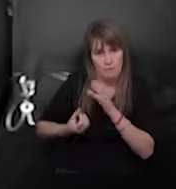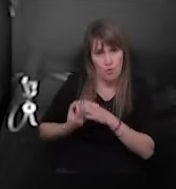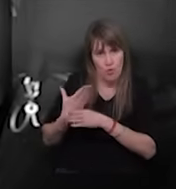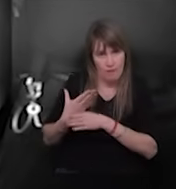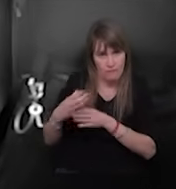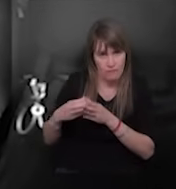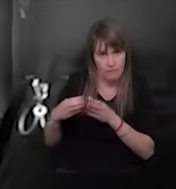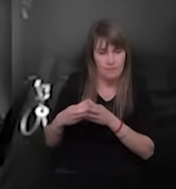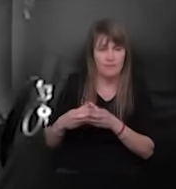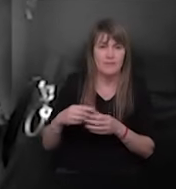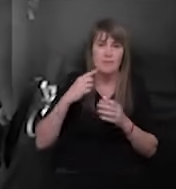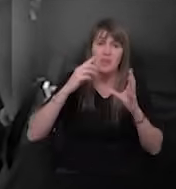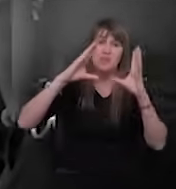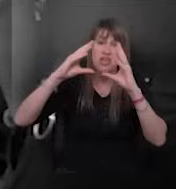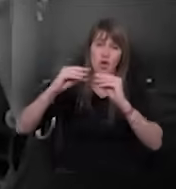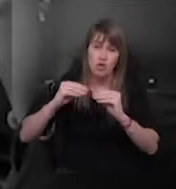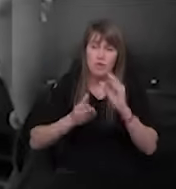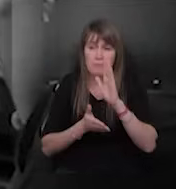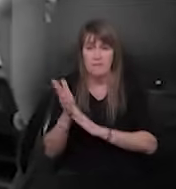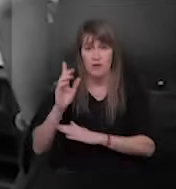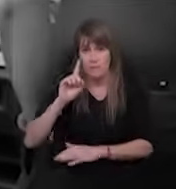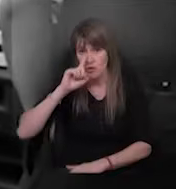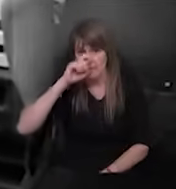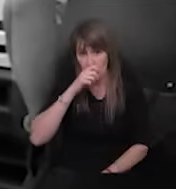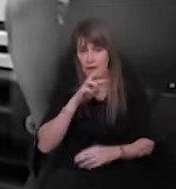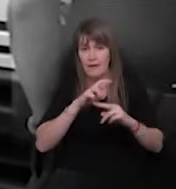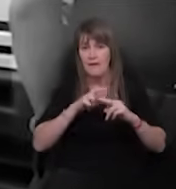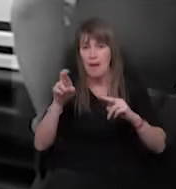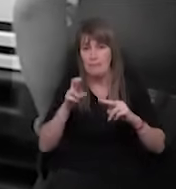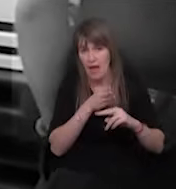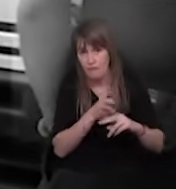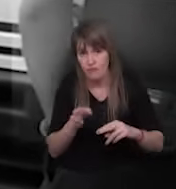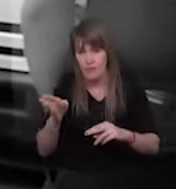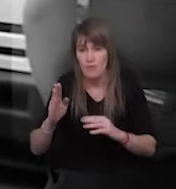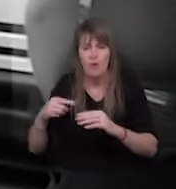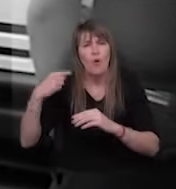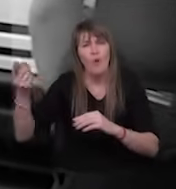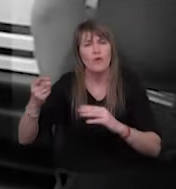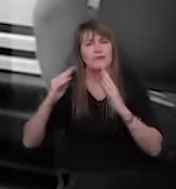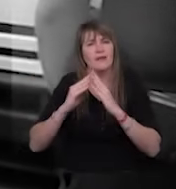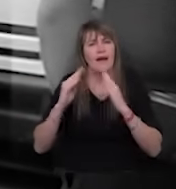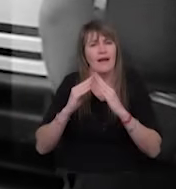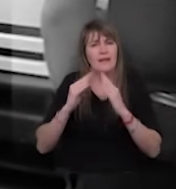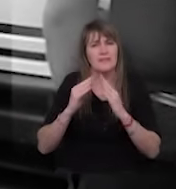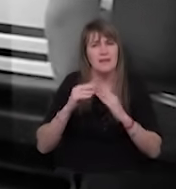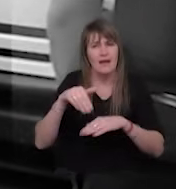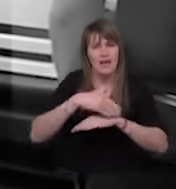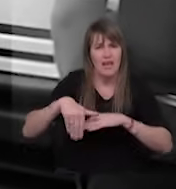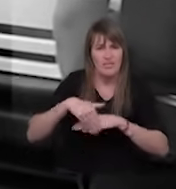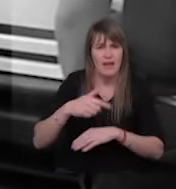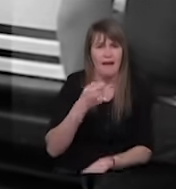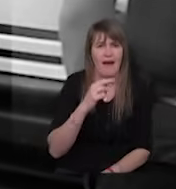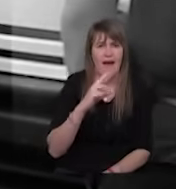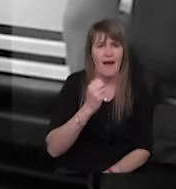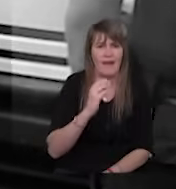al oscurecer partimos hacia Montevideo, indicándome Delega que tomara por la Rambla. Llegamos hasta una casa que queda en la calle Aracana. Allí